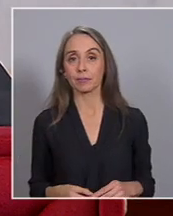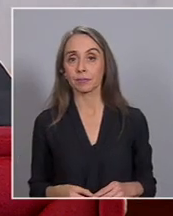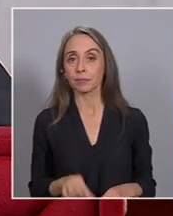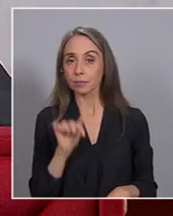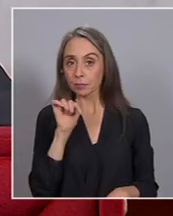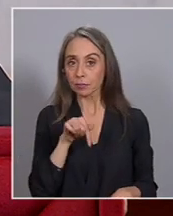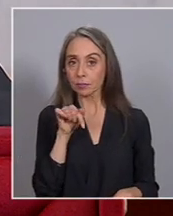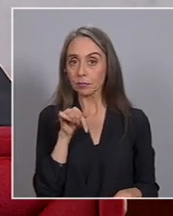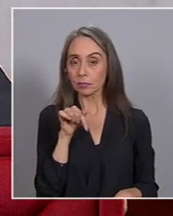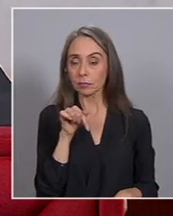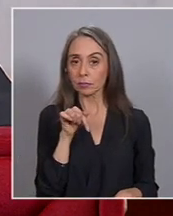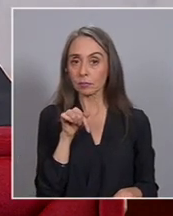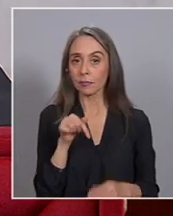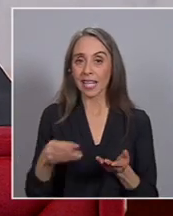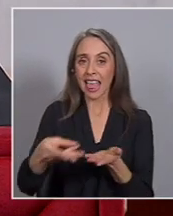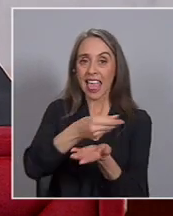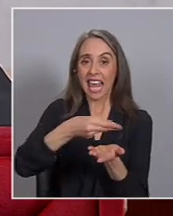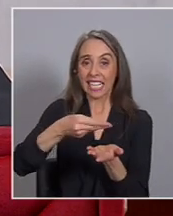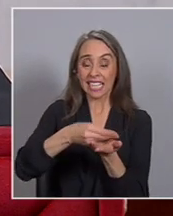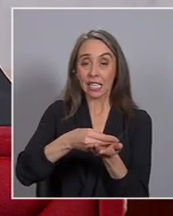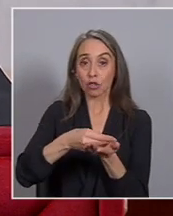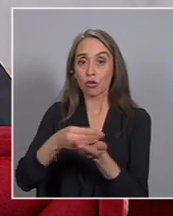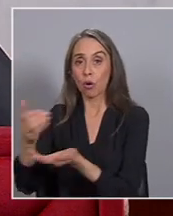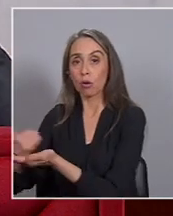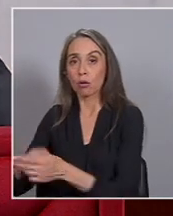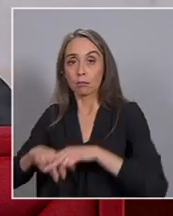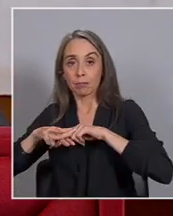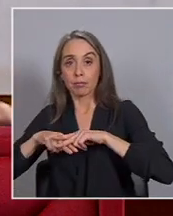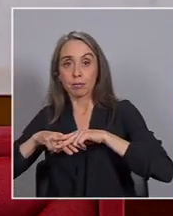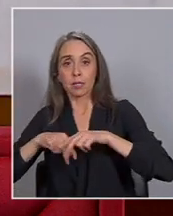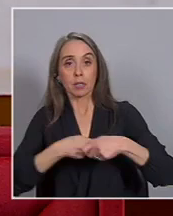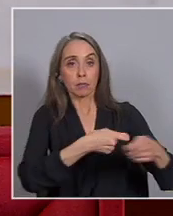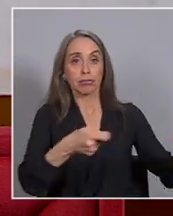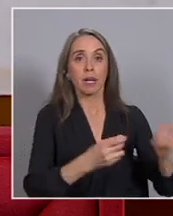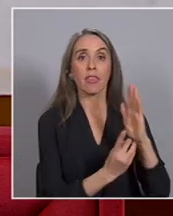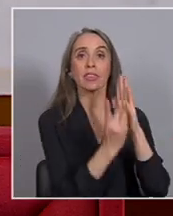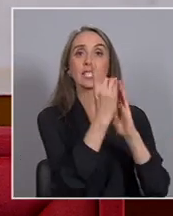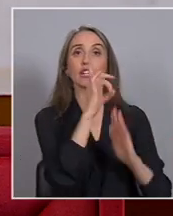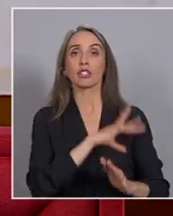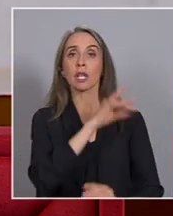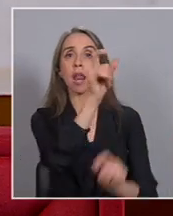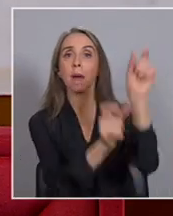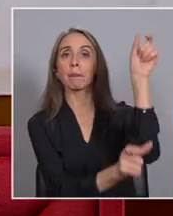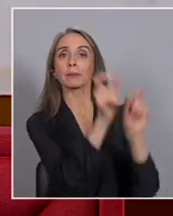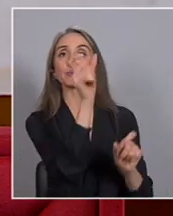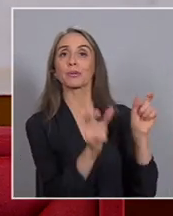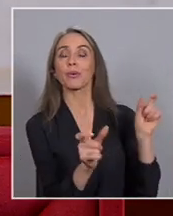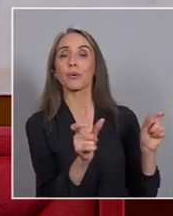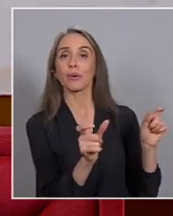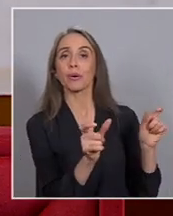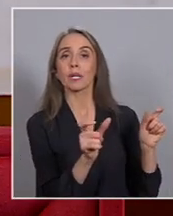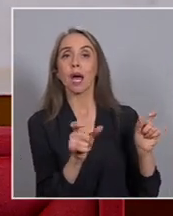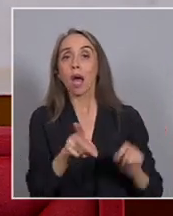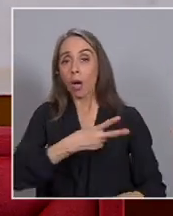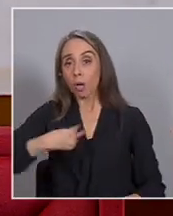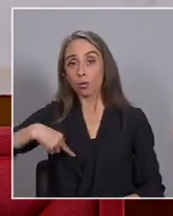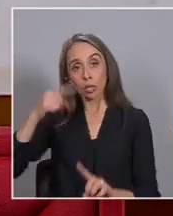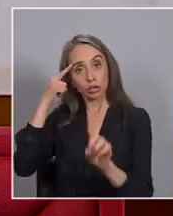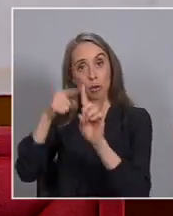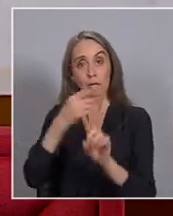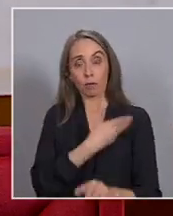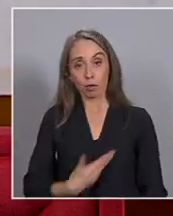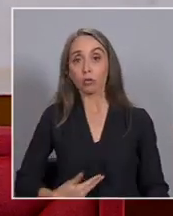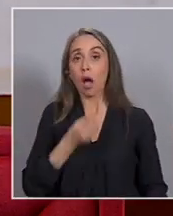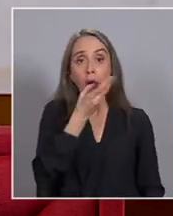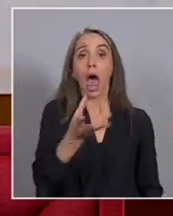Hoy el litio nos permite impulsar el crecimiento y el desarrollo de Chile y de su gente, y nuestro objetivo